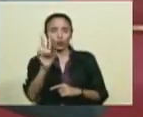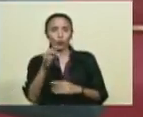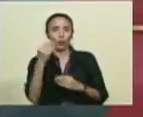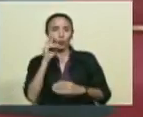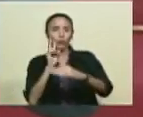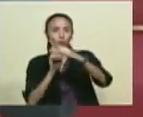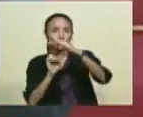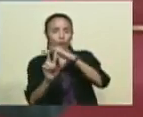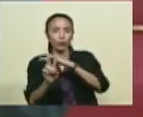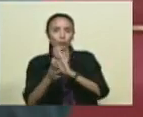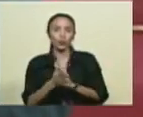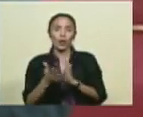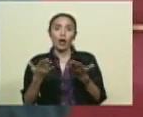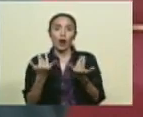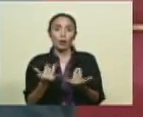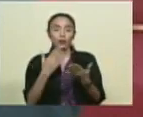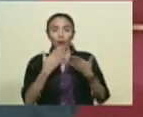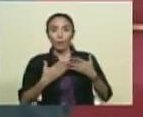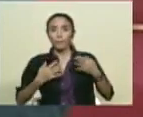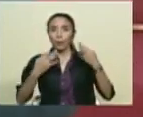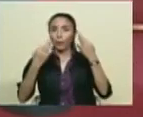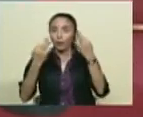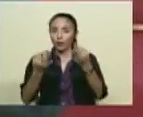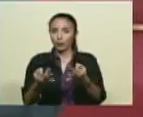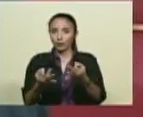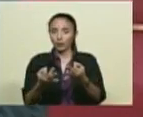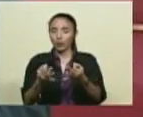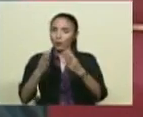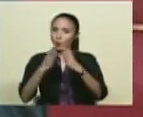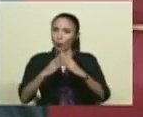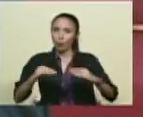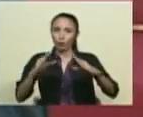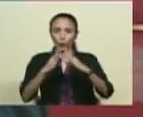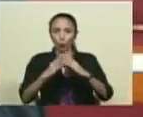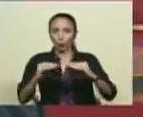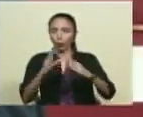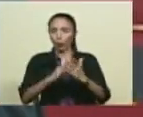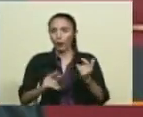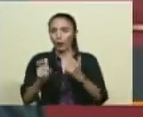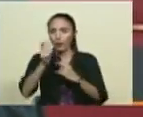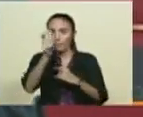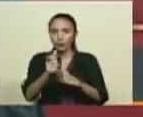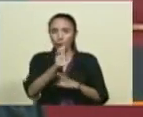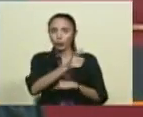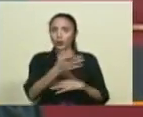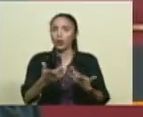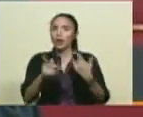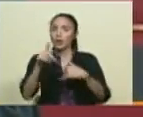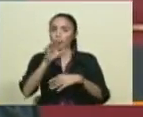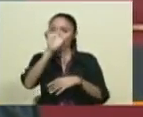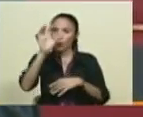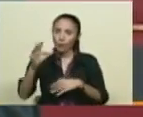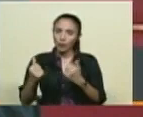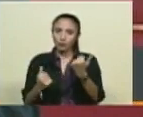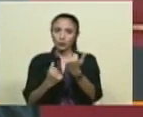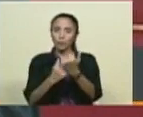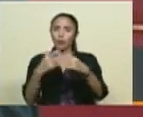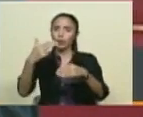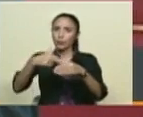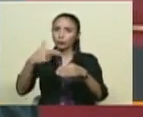Venezuela le propone a sus socios de la OPEP y a sus socios no OPEP que extendamos el comité de